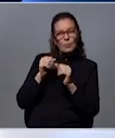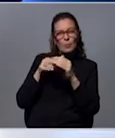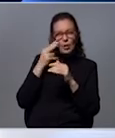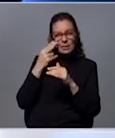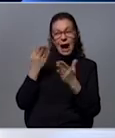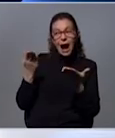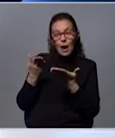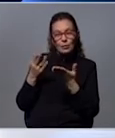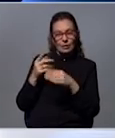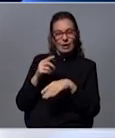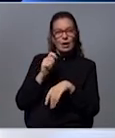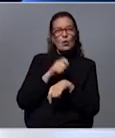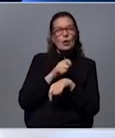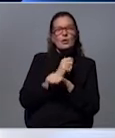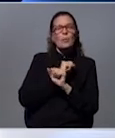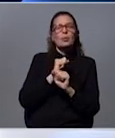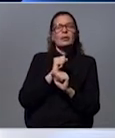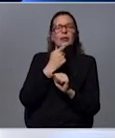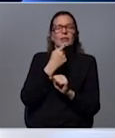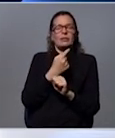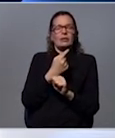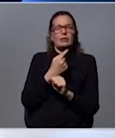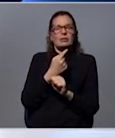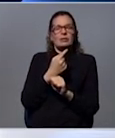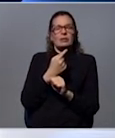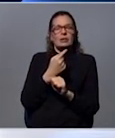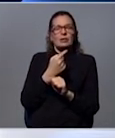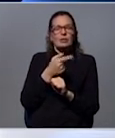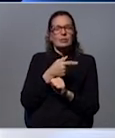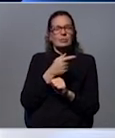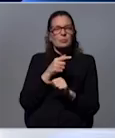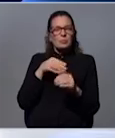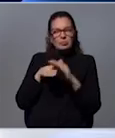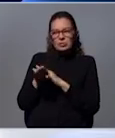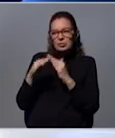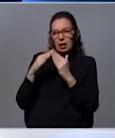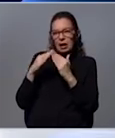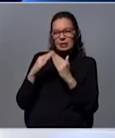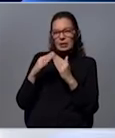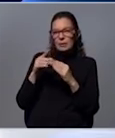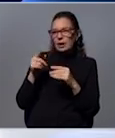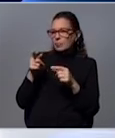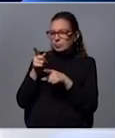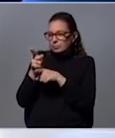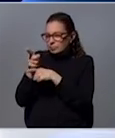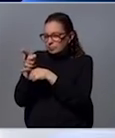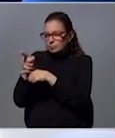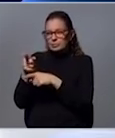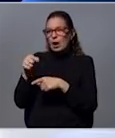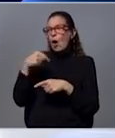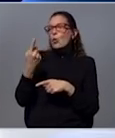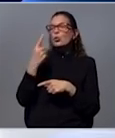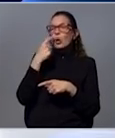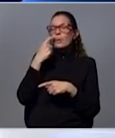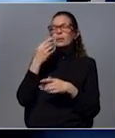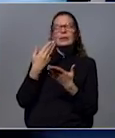que el juez no puede otorgar un legislador a autorizar a el juez que autor un allanamiento nocturno para perseguir a fulano porque sabe